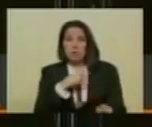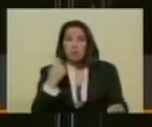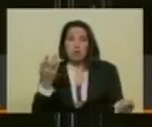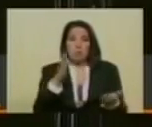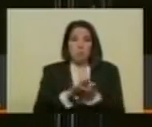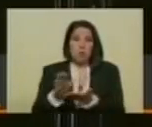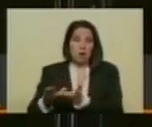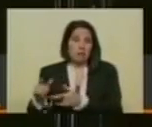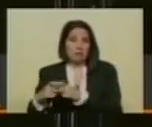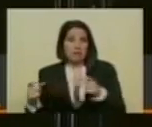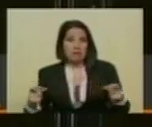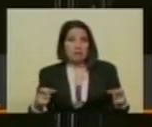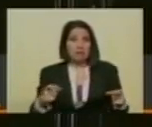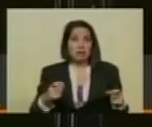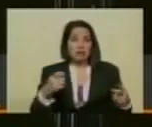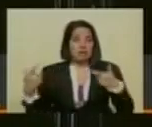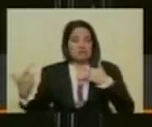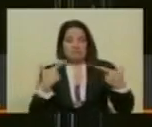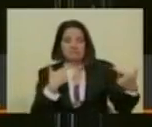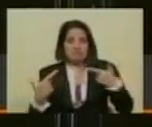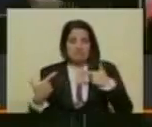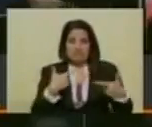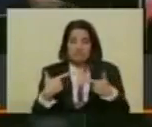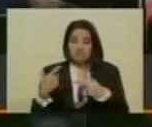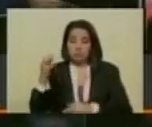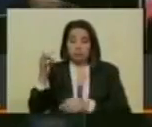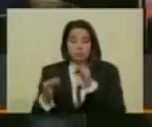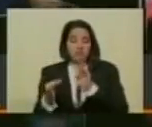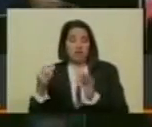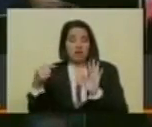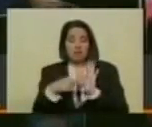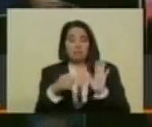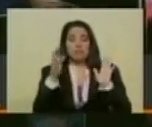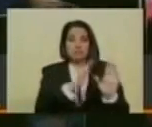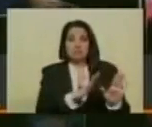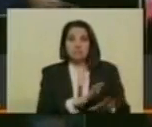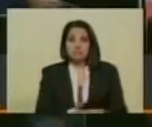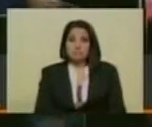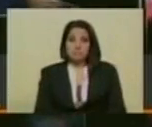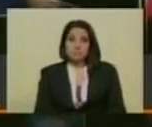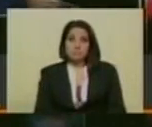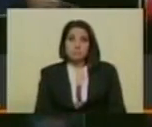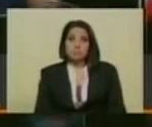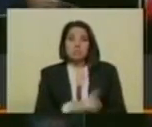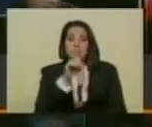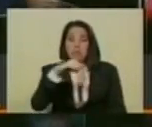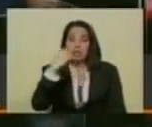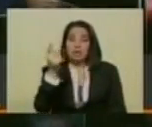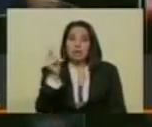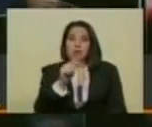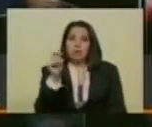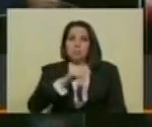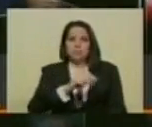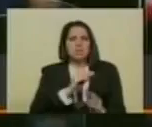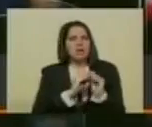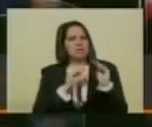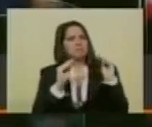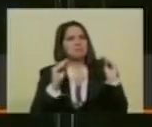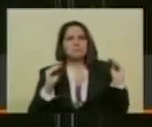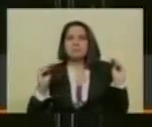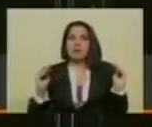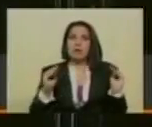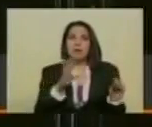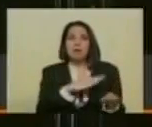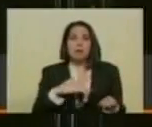de enfrentamiento, que iba a justificar lo que ya tenían preparado. Y que meses después anunciara el presidente Donald